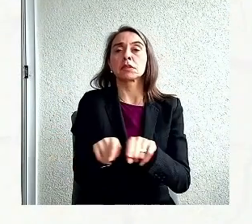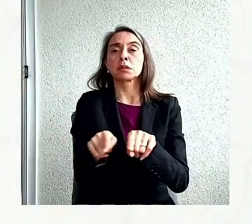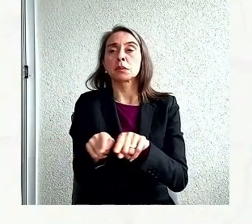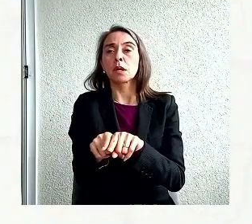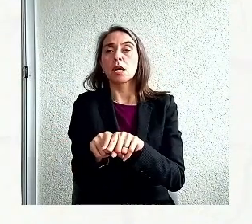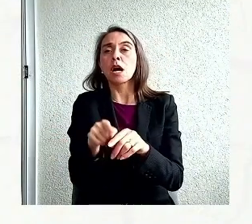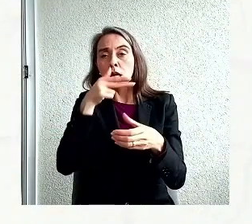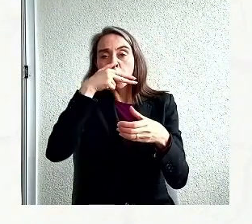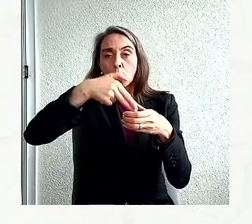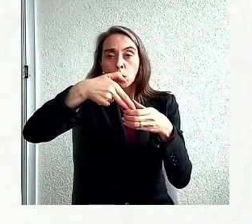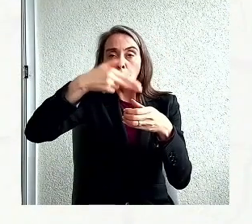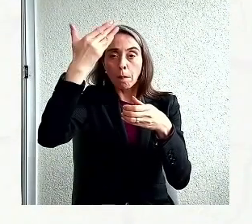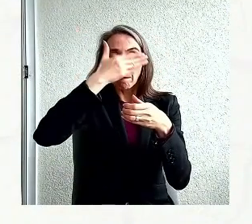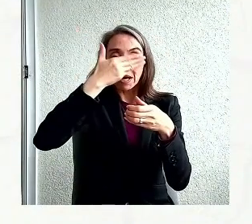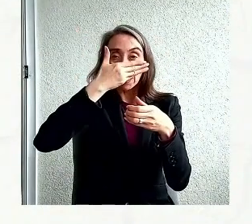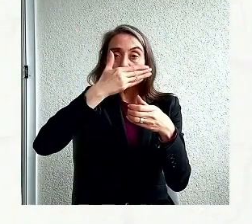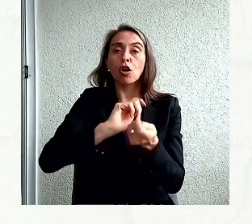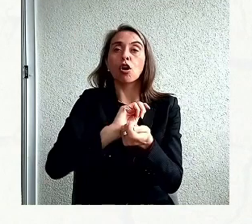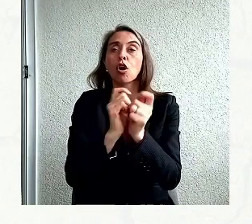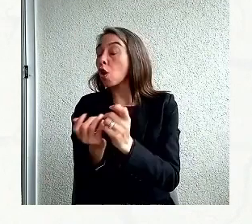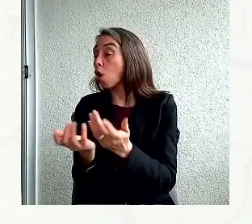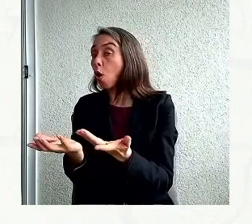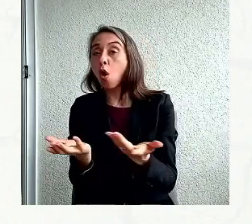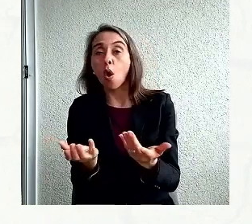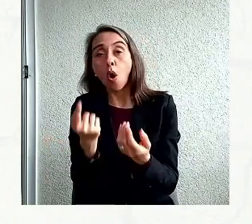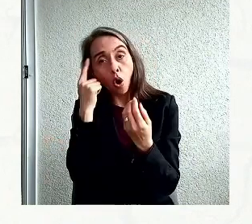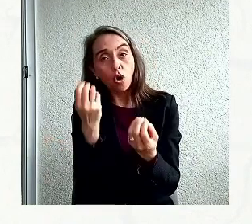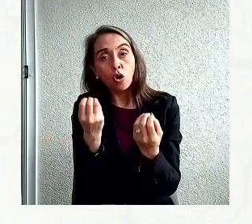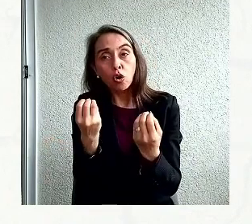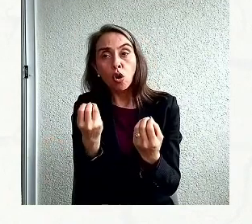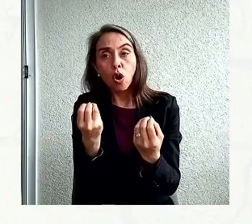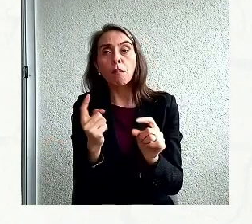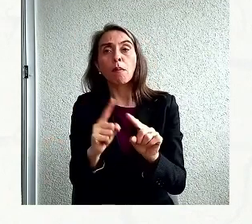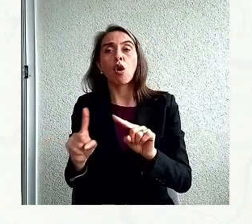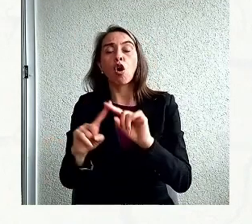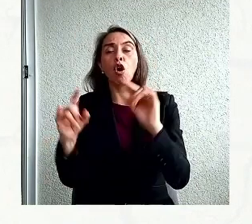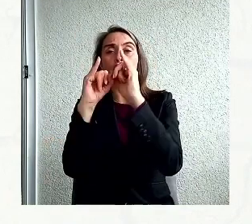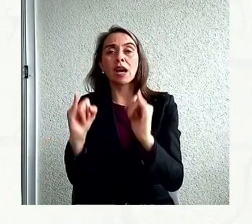poder llegar a la estación